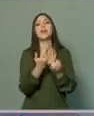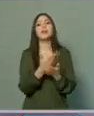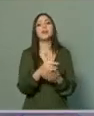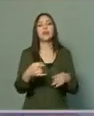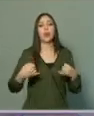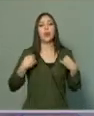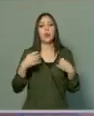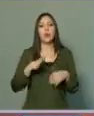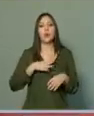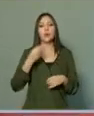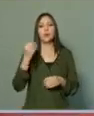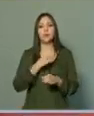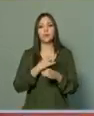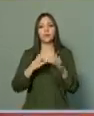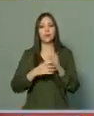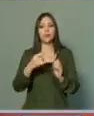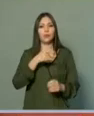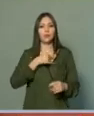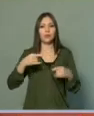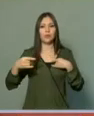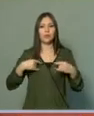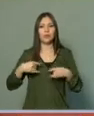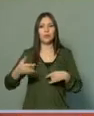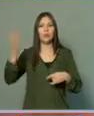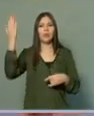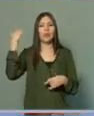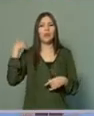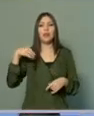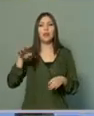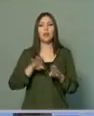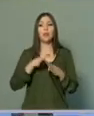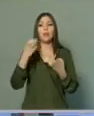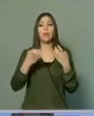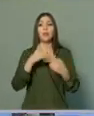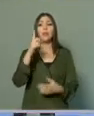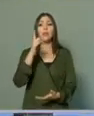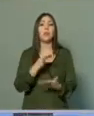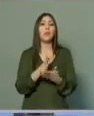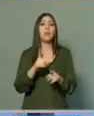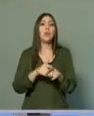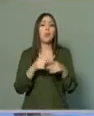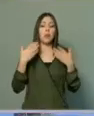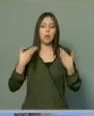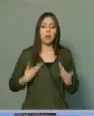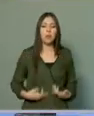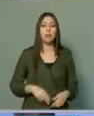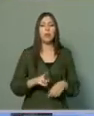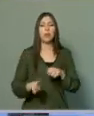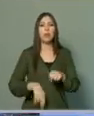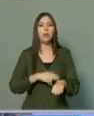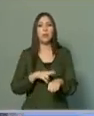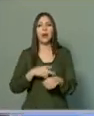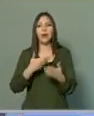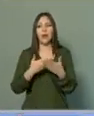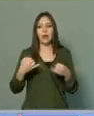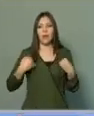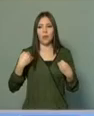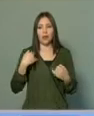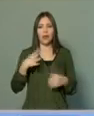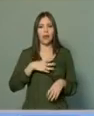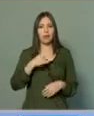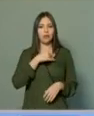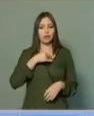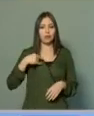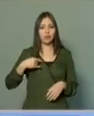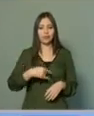traigan estampados, porque normalmente para el gimnasio era como muy flat, como en un solo color y eso está muy padre. O sea, todas las que han sacado los chavos traen un estampado en